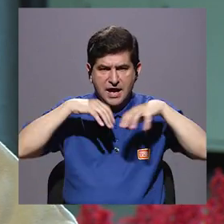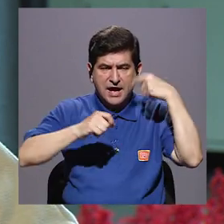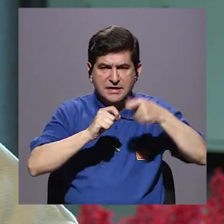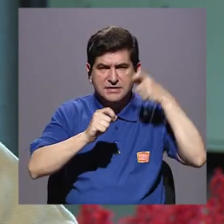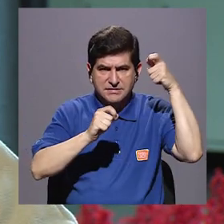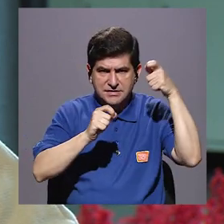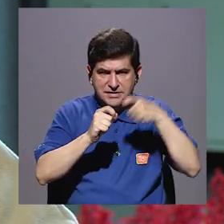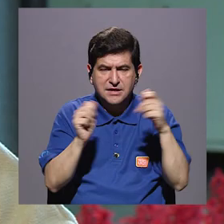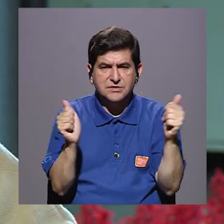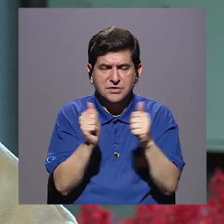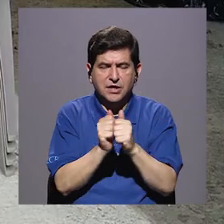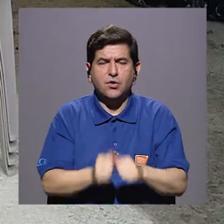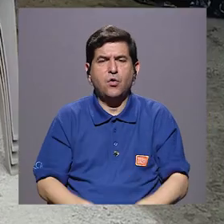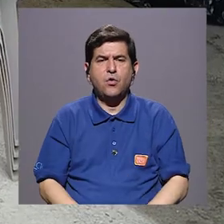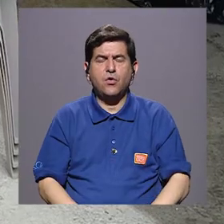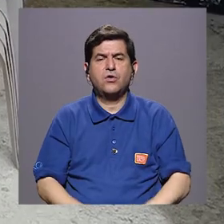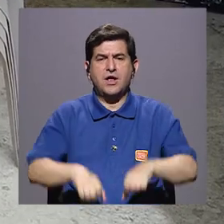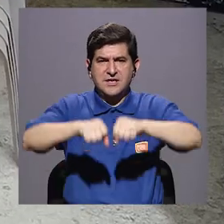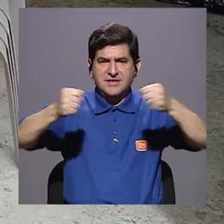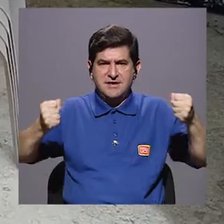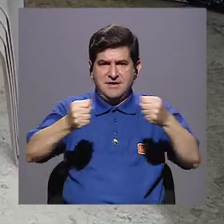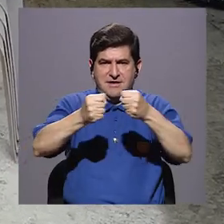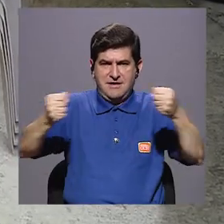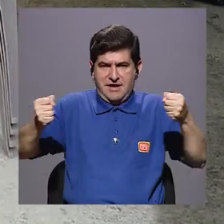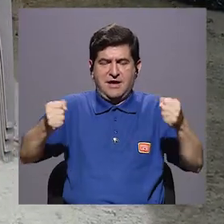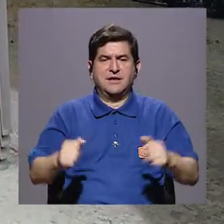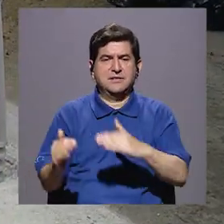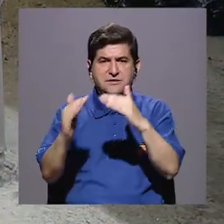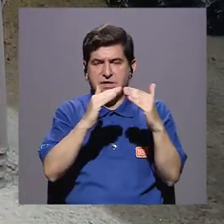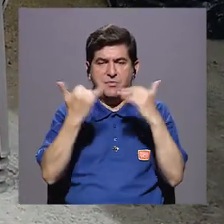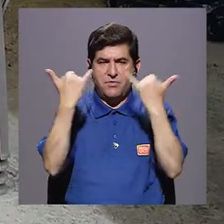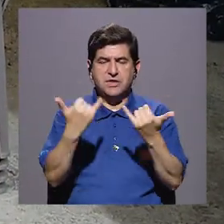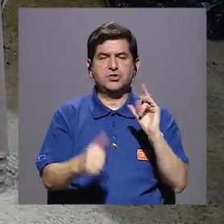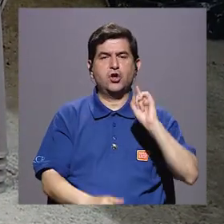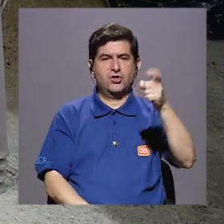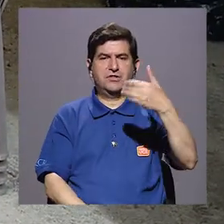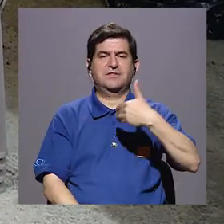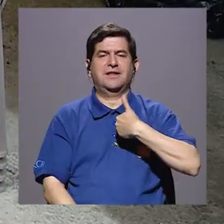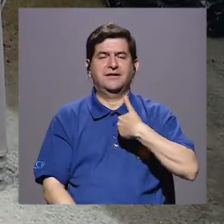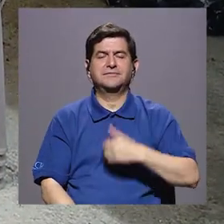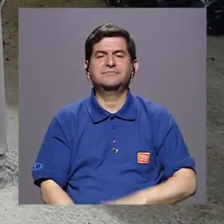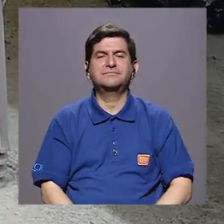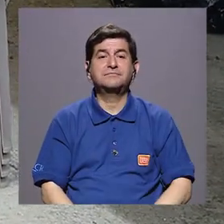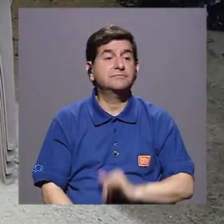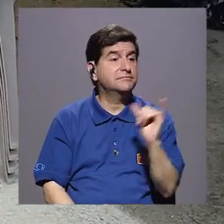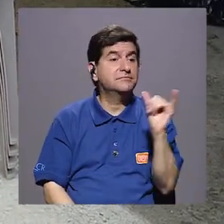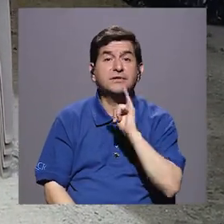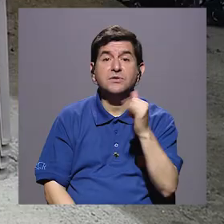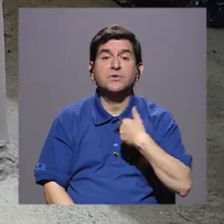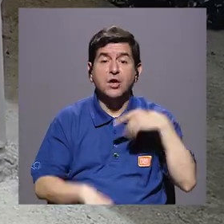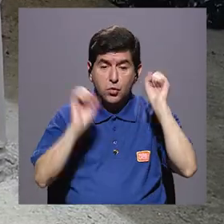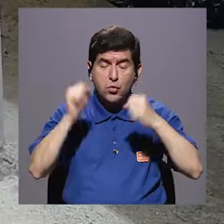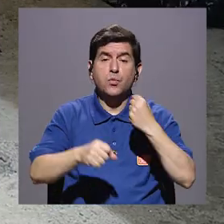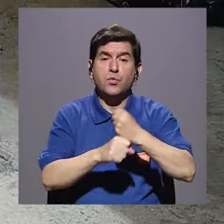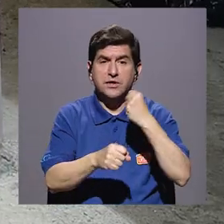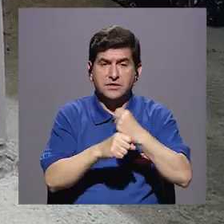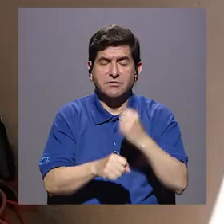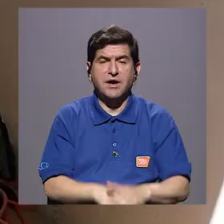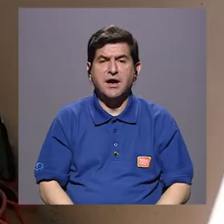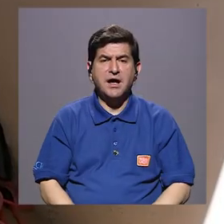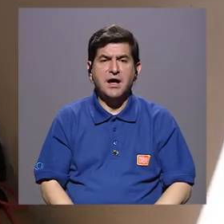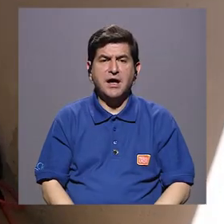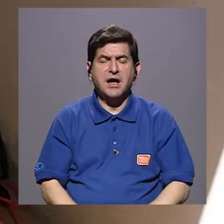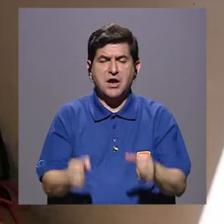ejercicios específicamente con resistencia elástica, con ligas, en población diagnosticada. Entonces, por ejemplo, de igual manera, uno puede trabajar ejercicios